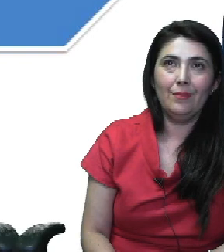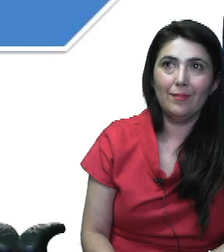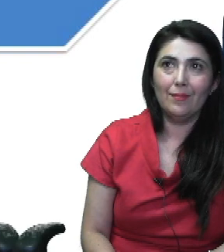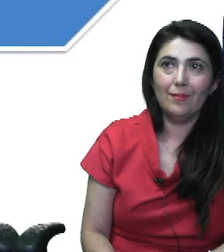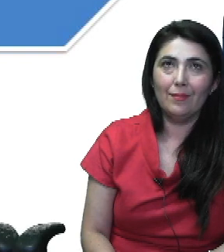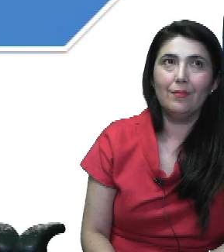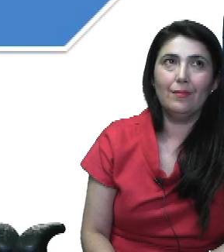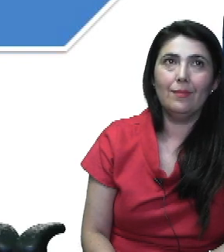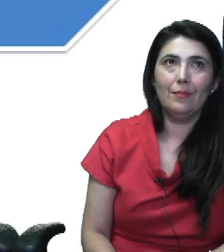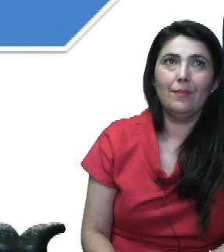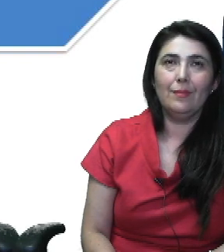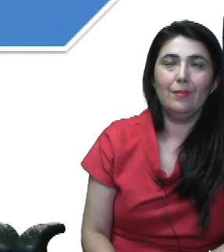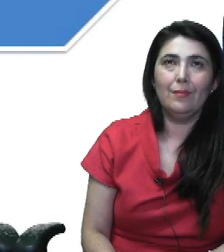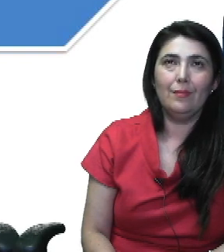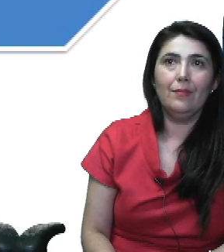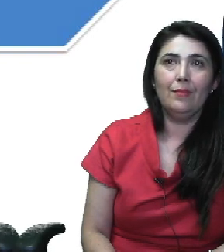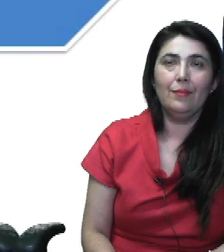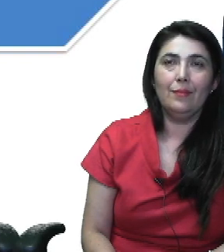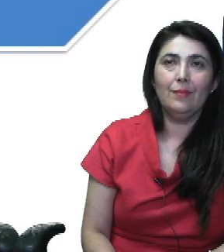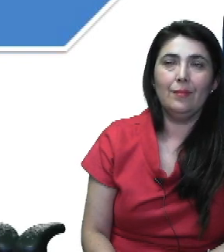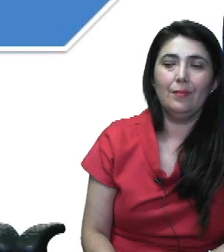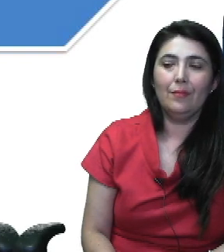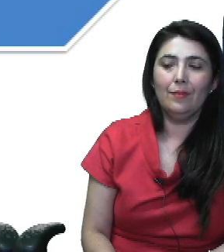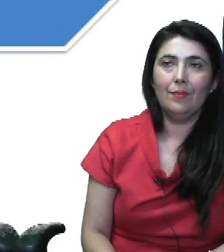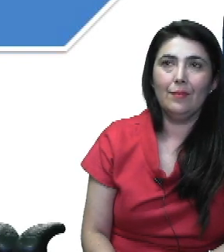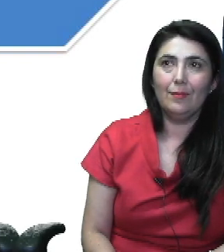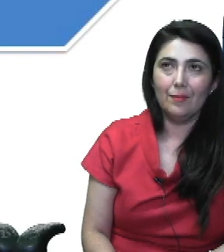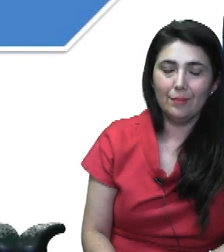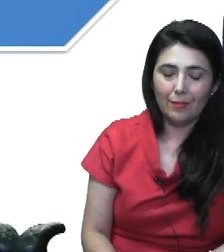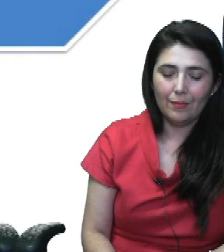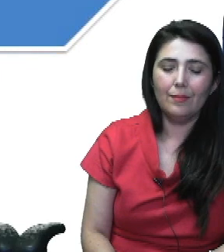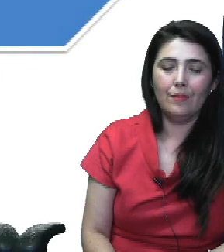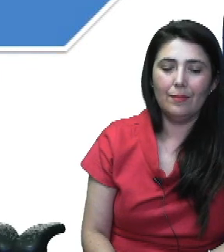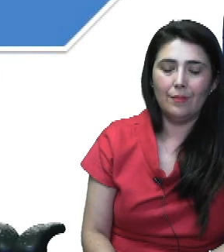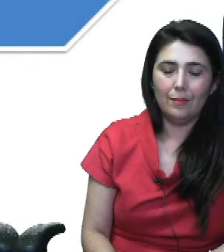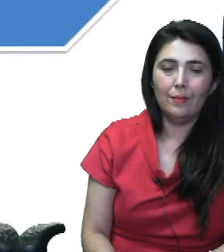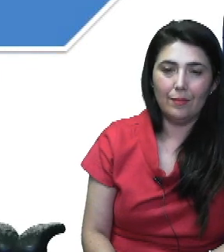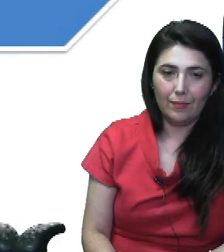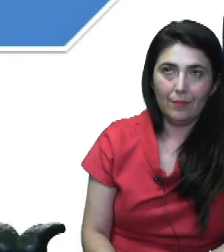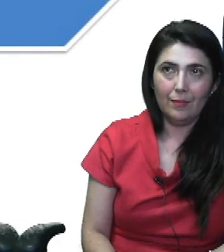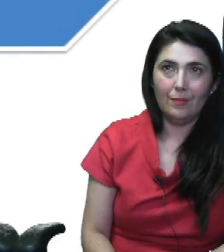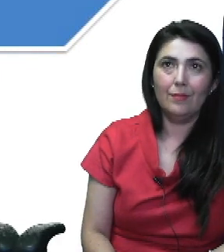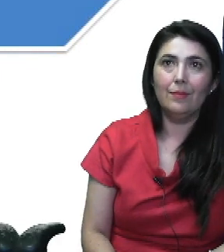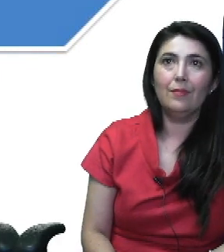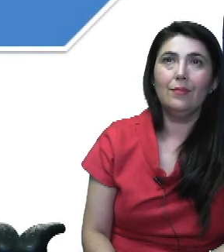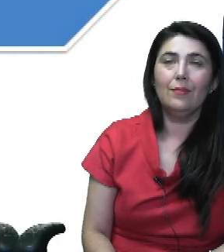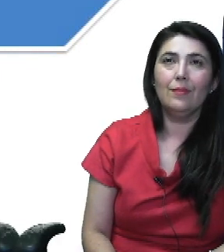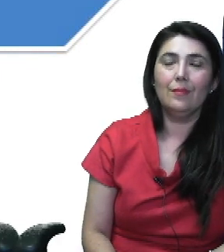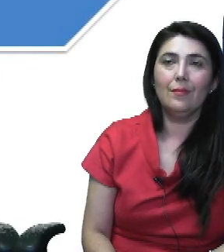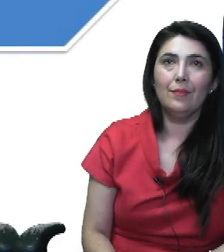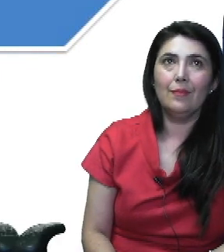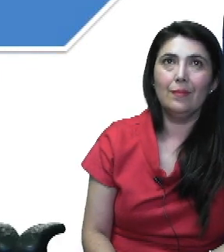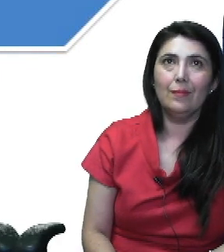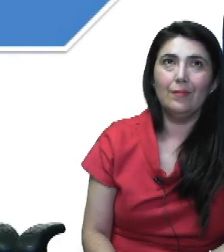diseñar intervenciones que nos aseguremos sean intervenciones que resguarden derechos, que también ante todo no dañen, ¿cierto? Que ha